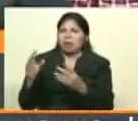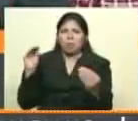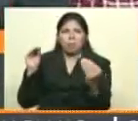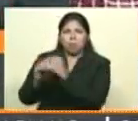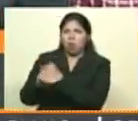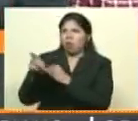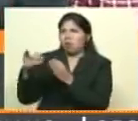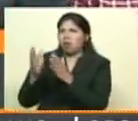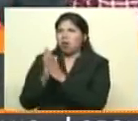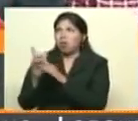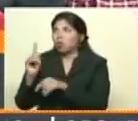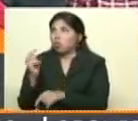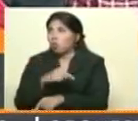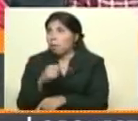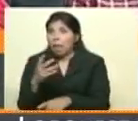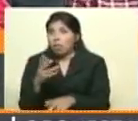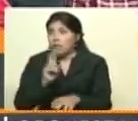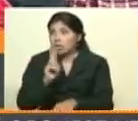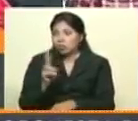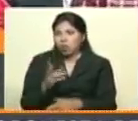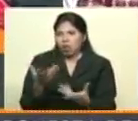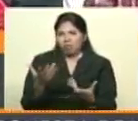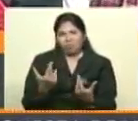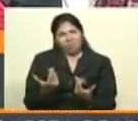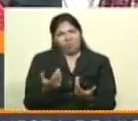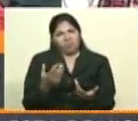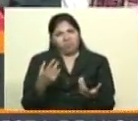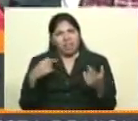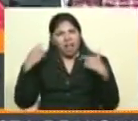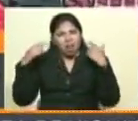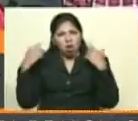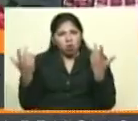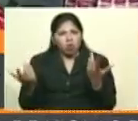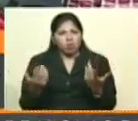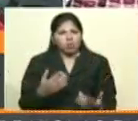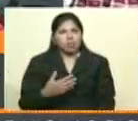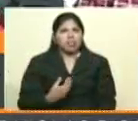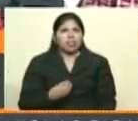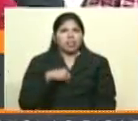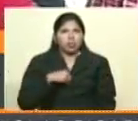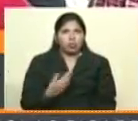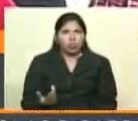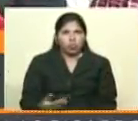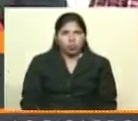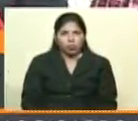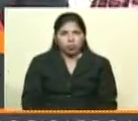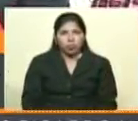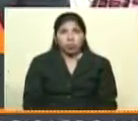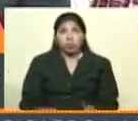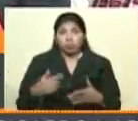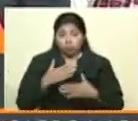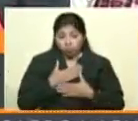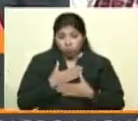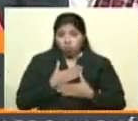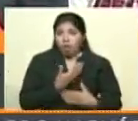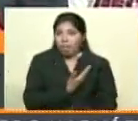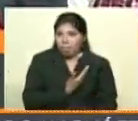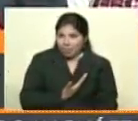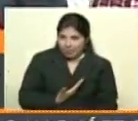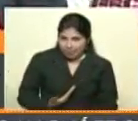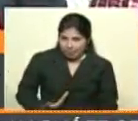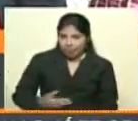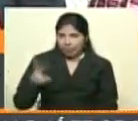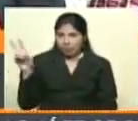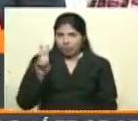contradicción, tanta locura? Yo digo, como jefe de Estado, como firmante del acuerdo de garantías electorales,